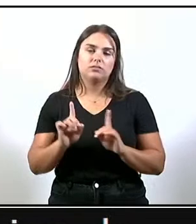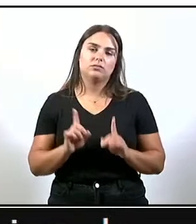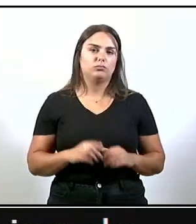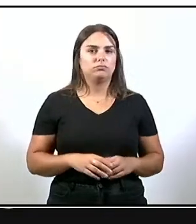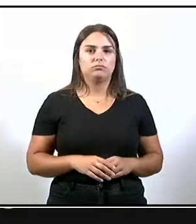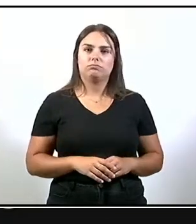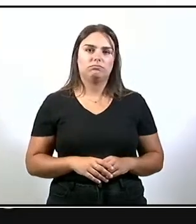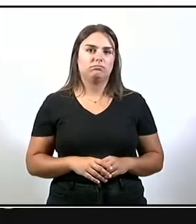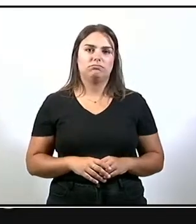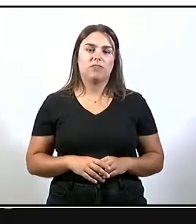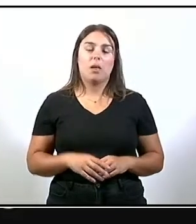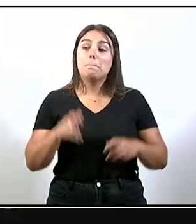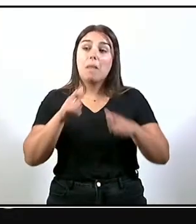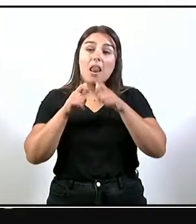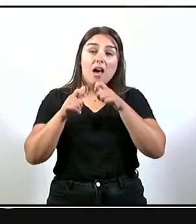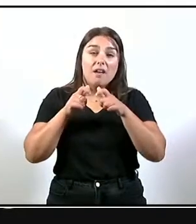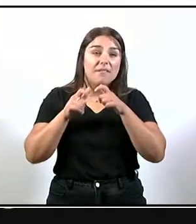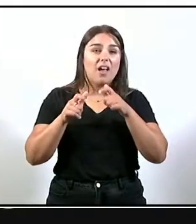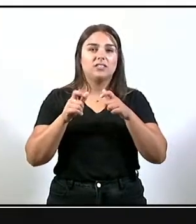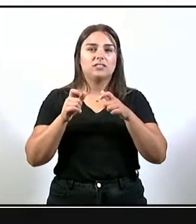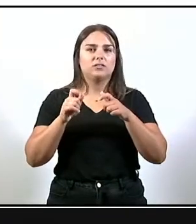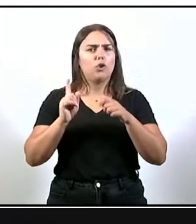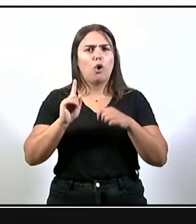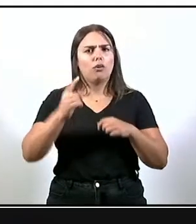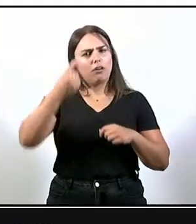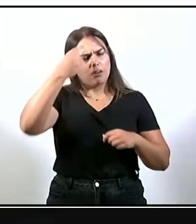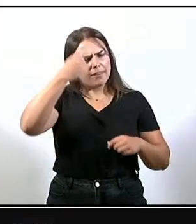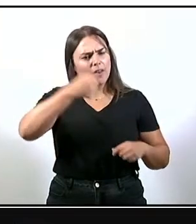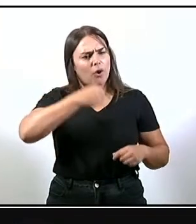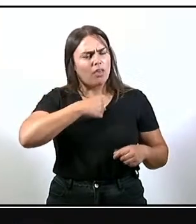con las palabras, se defiende con la cabeza y con el corazón.